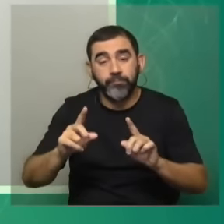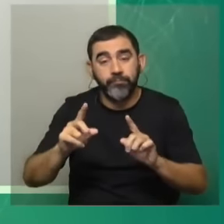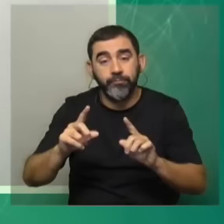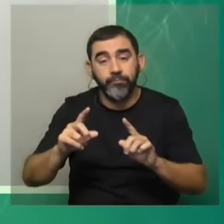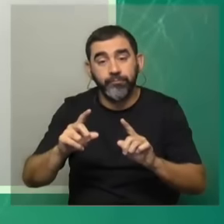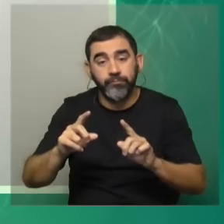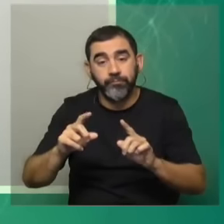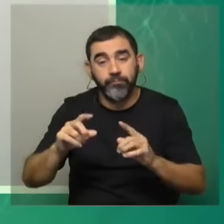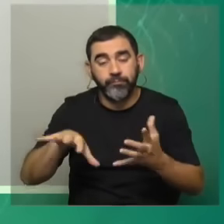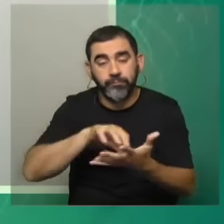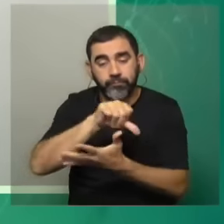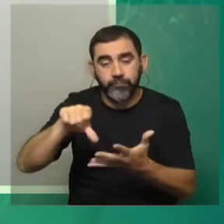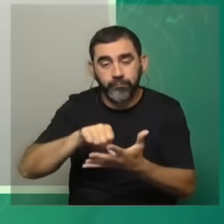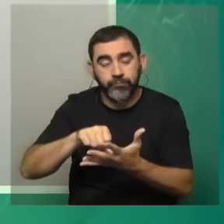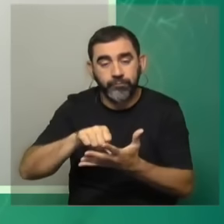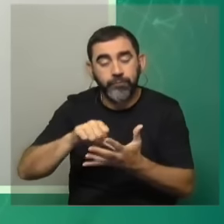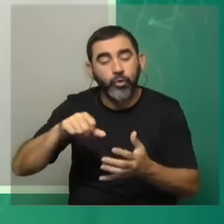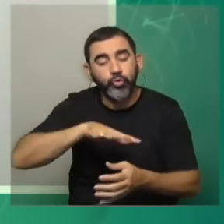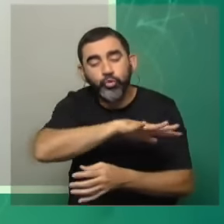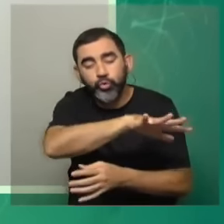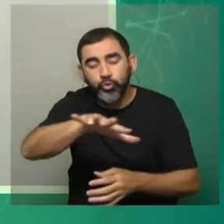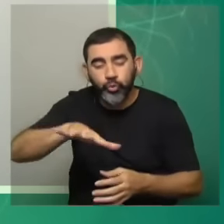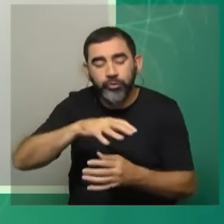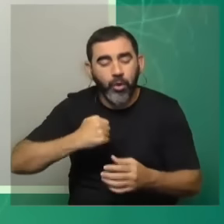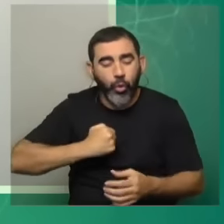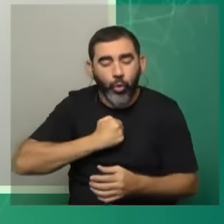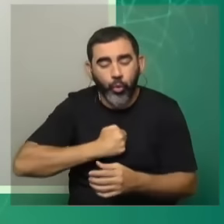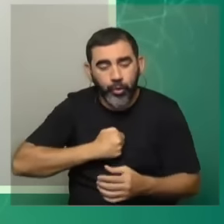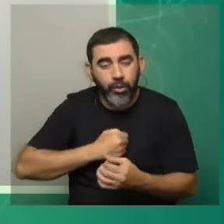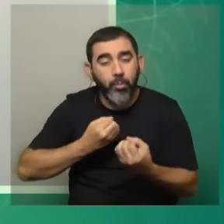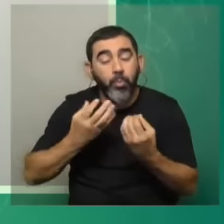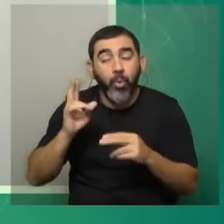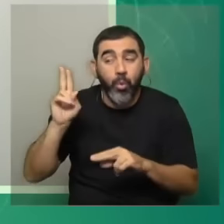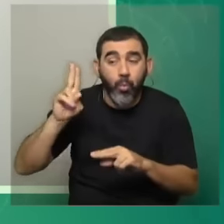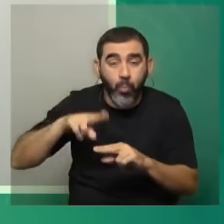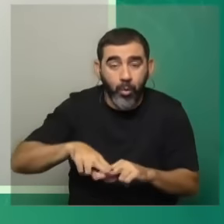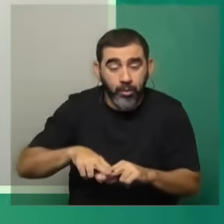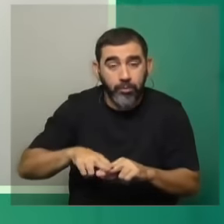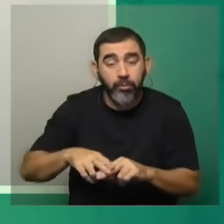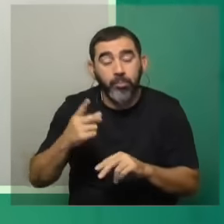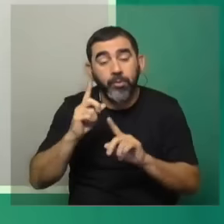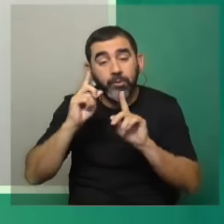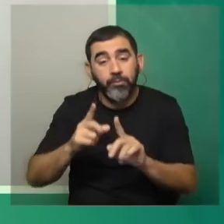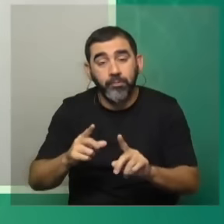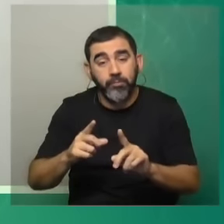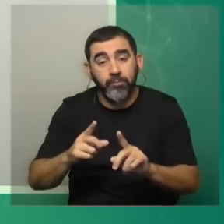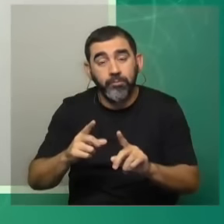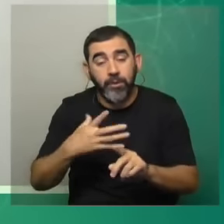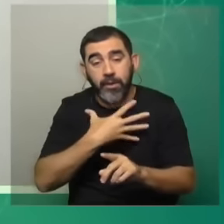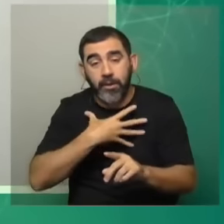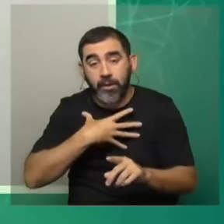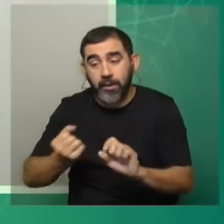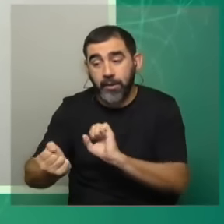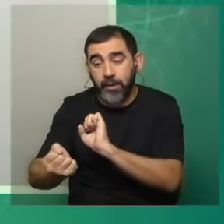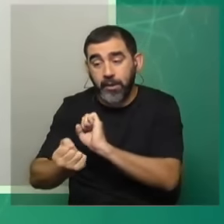sociedad dolida tanto por los caídos especialmente quizás por los rehenes que